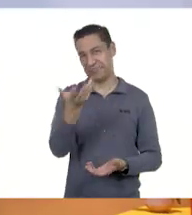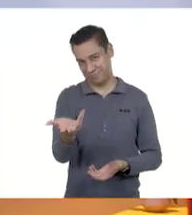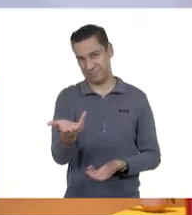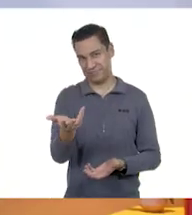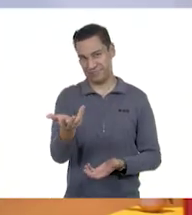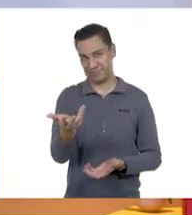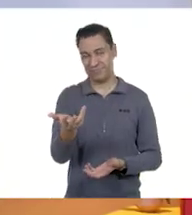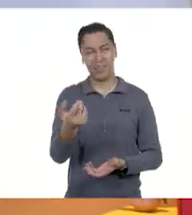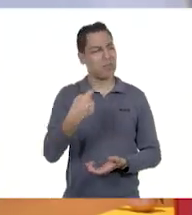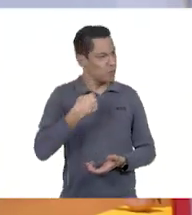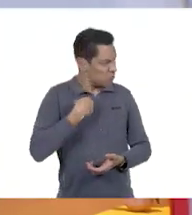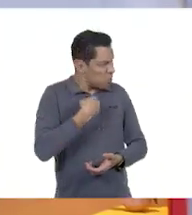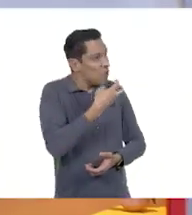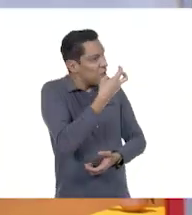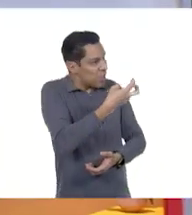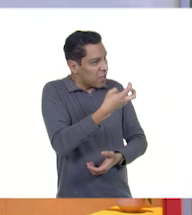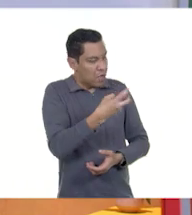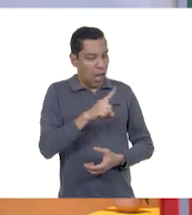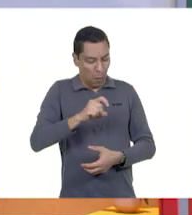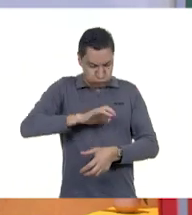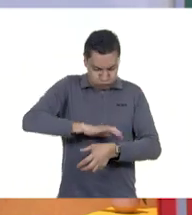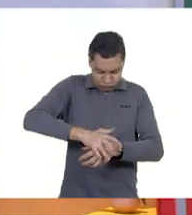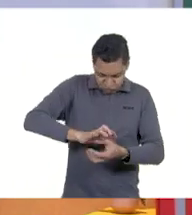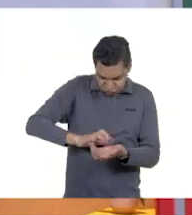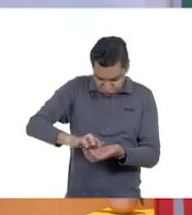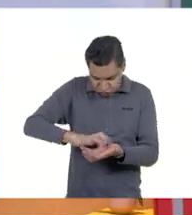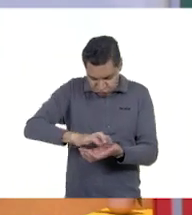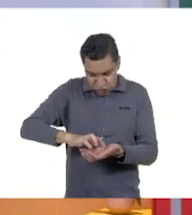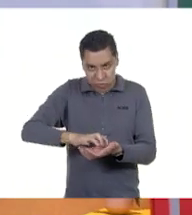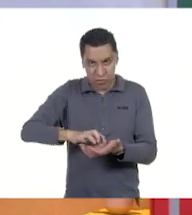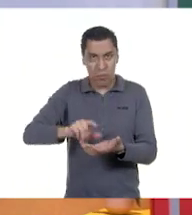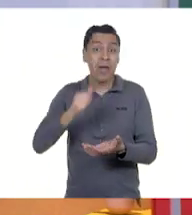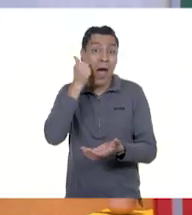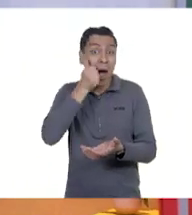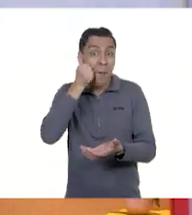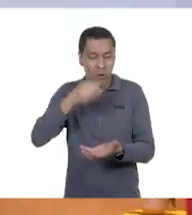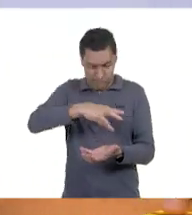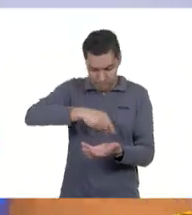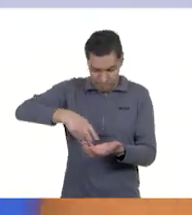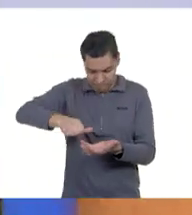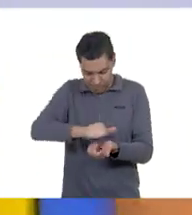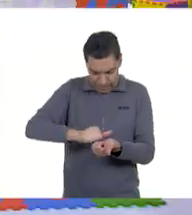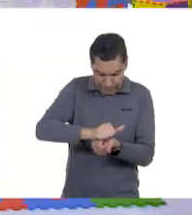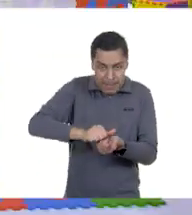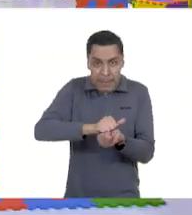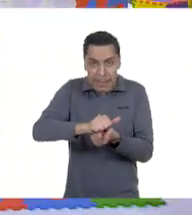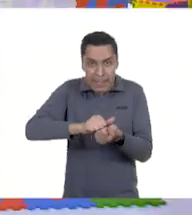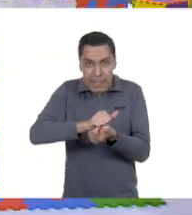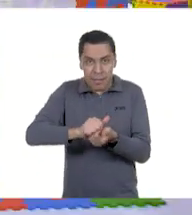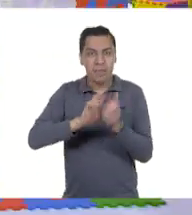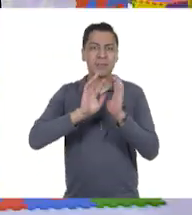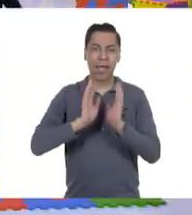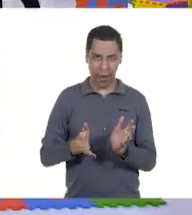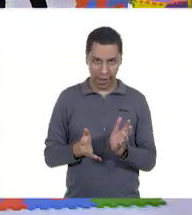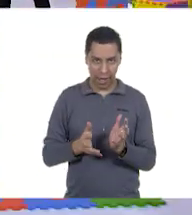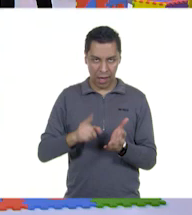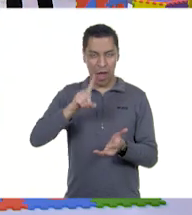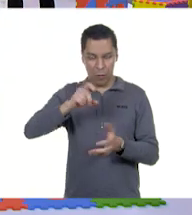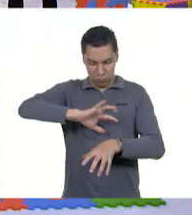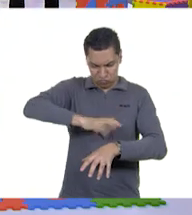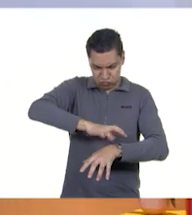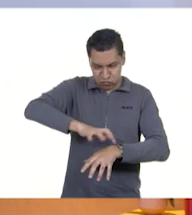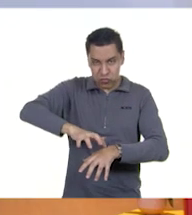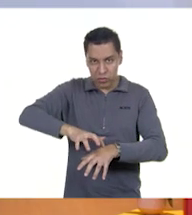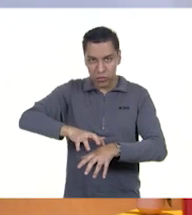puse bajo el agua, la enjaboné y después me la comí. Ahora, vamos a preguntarles a los alumnos. ¿Lavar